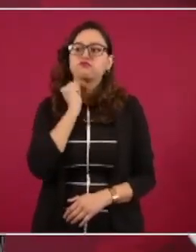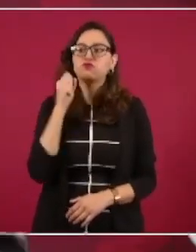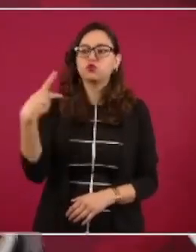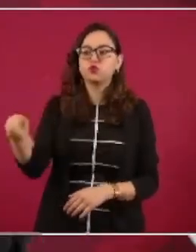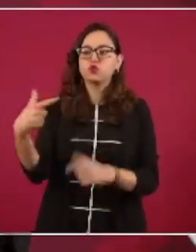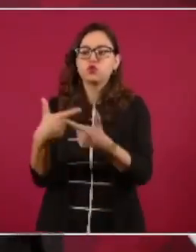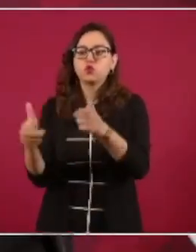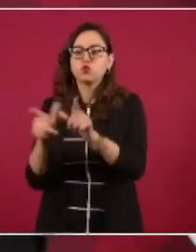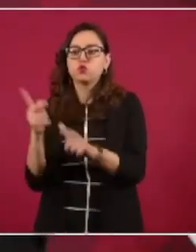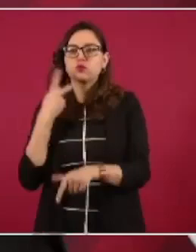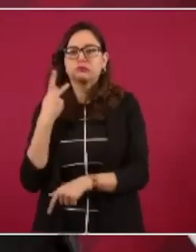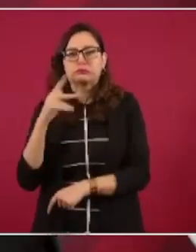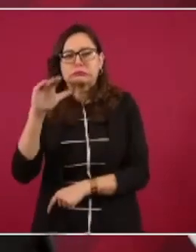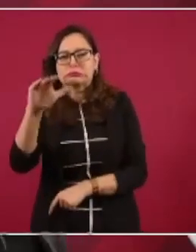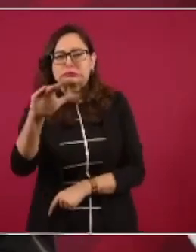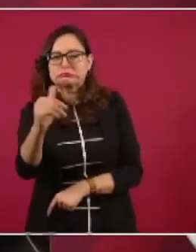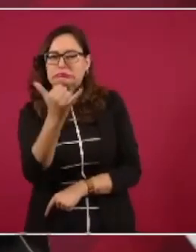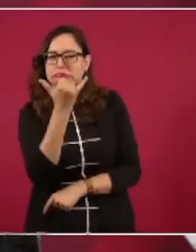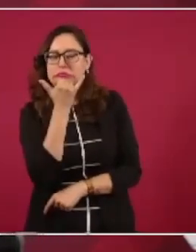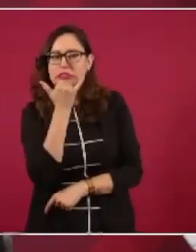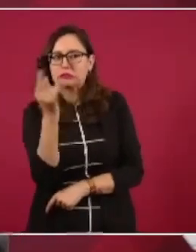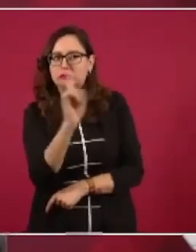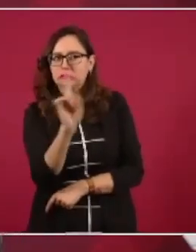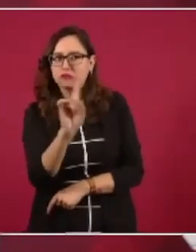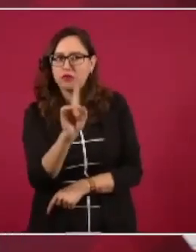que no usen esto